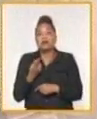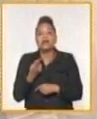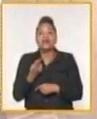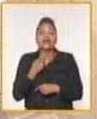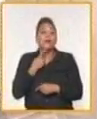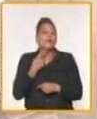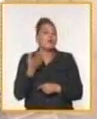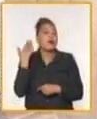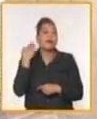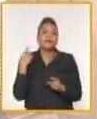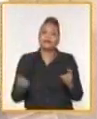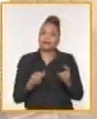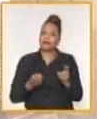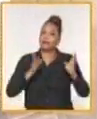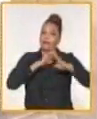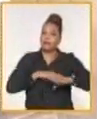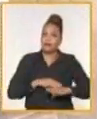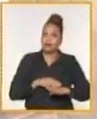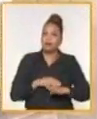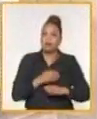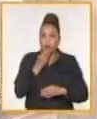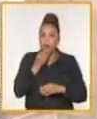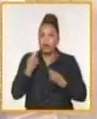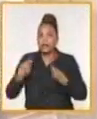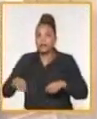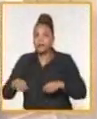terrible, se pueden ir. Pero entonces lo que